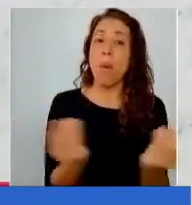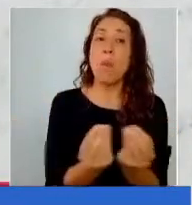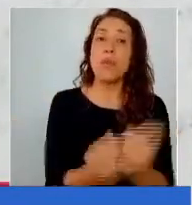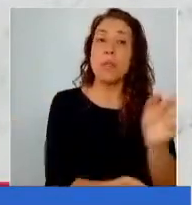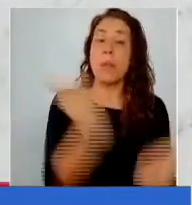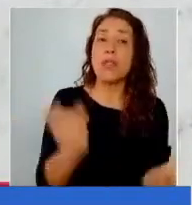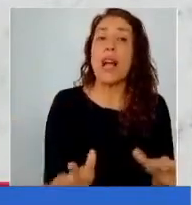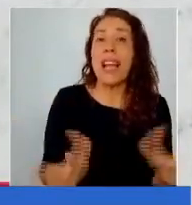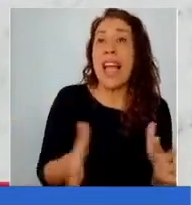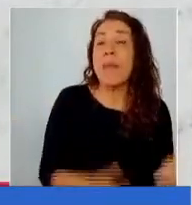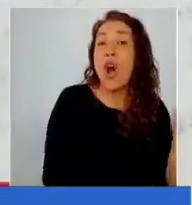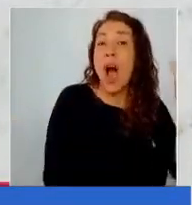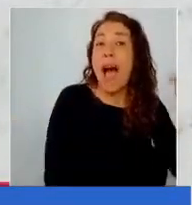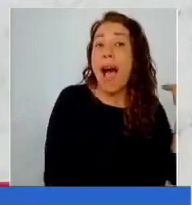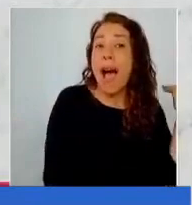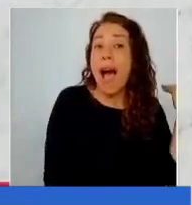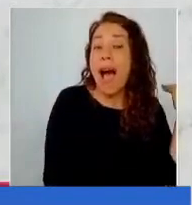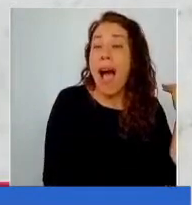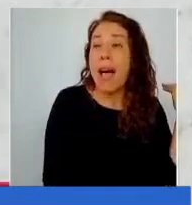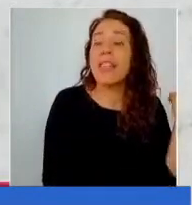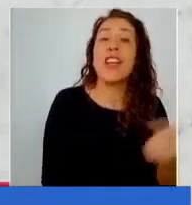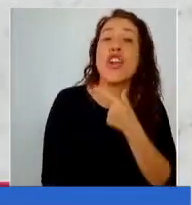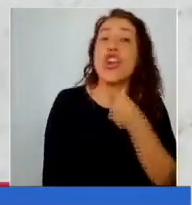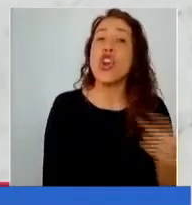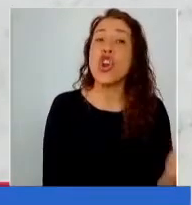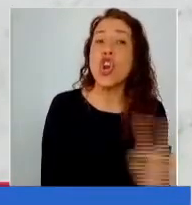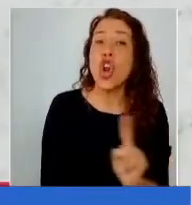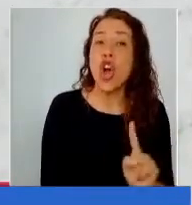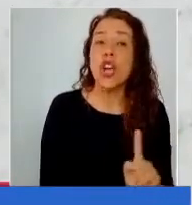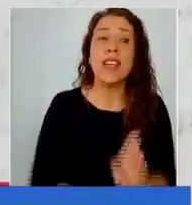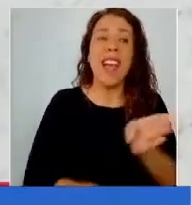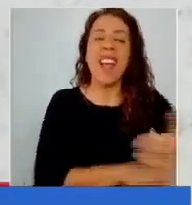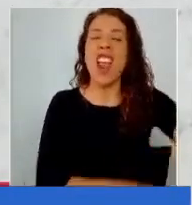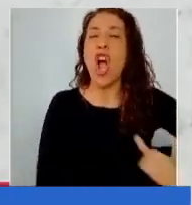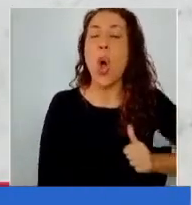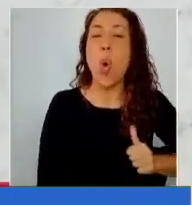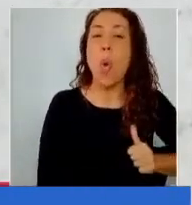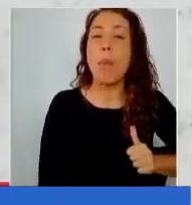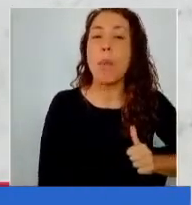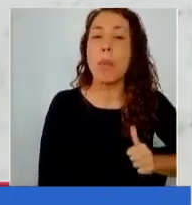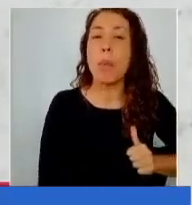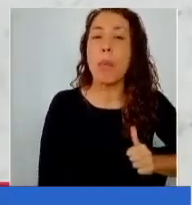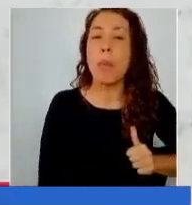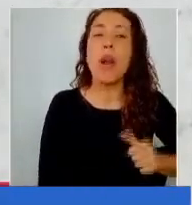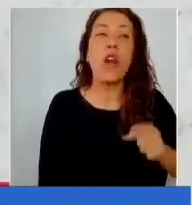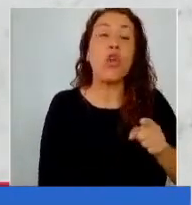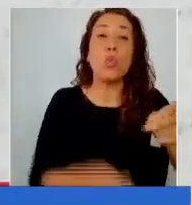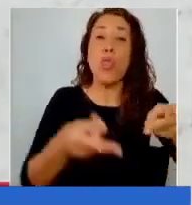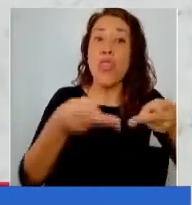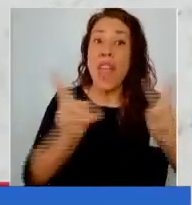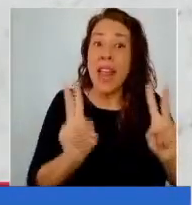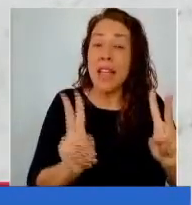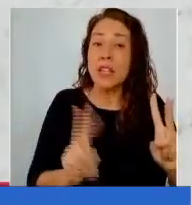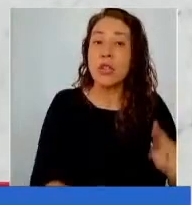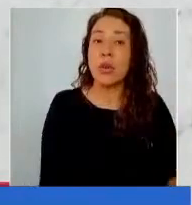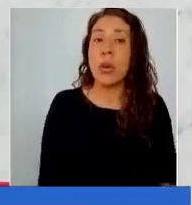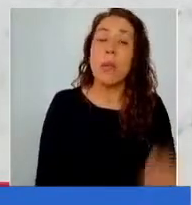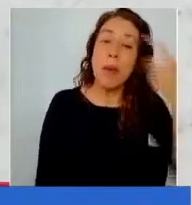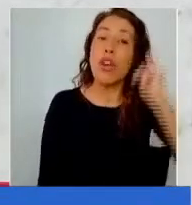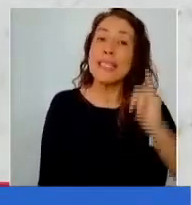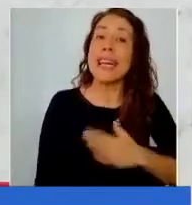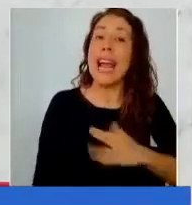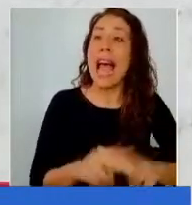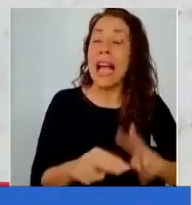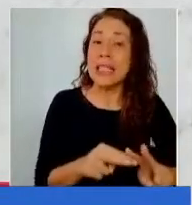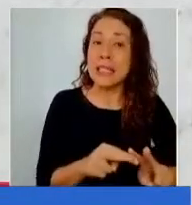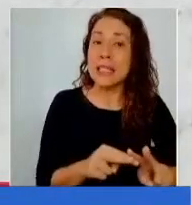su tiempo no quisieron ir a cumplir con ese ejercicio del derecho pero sí están dispuestos a hacerlo la lógica del